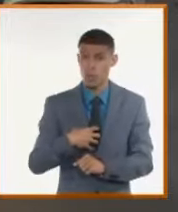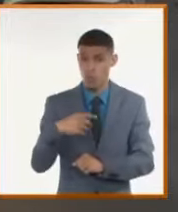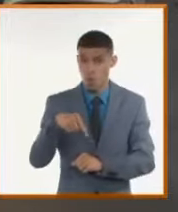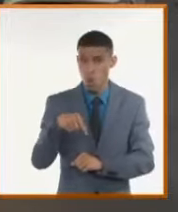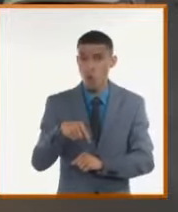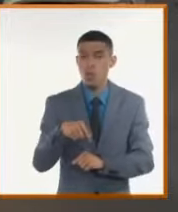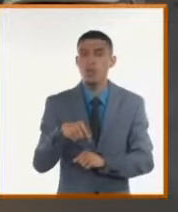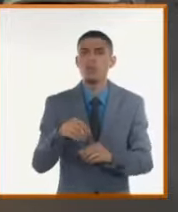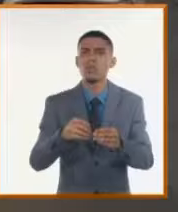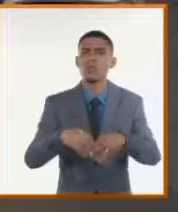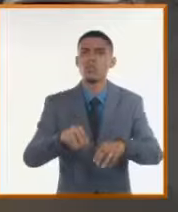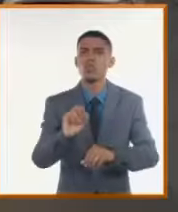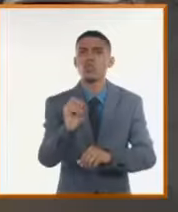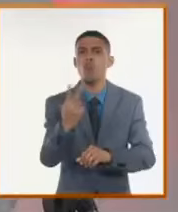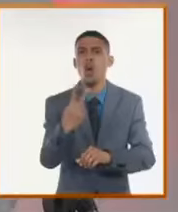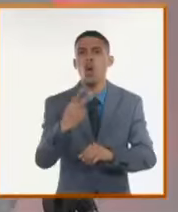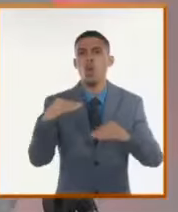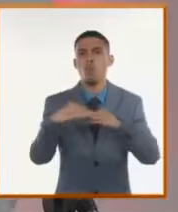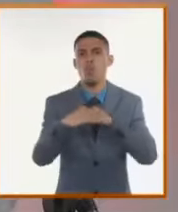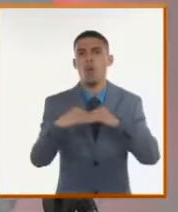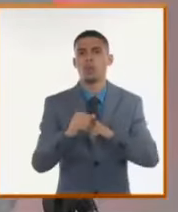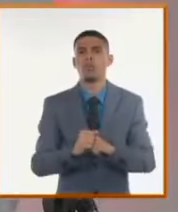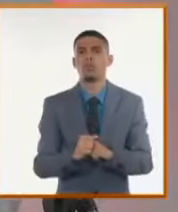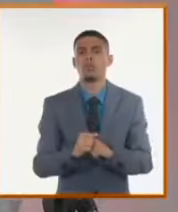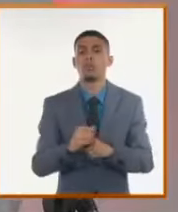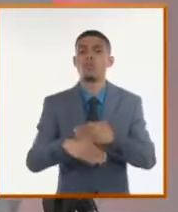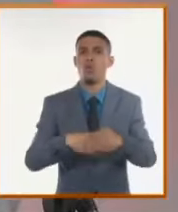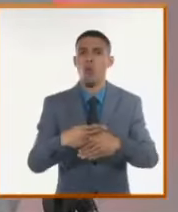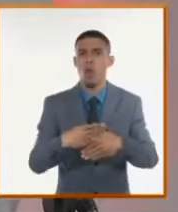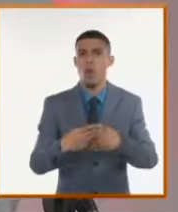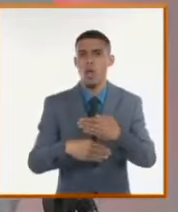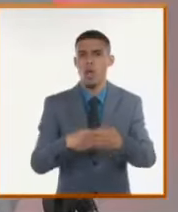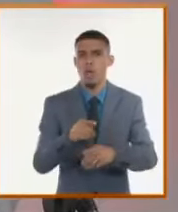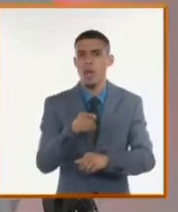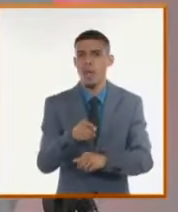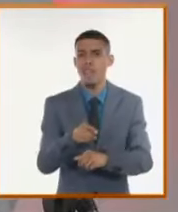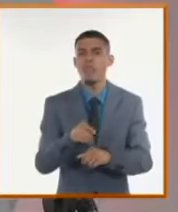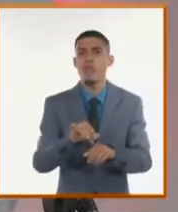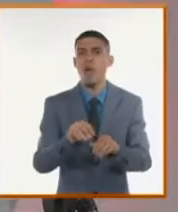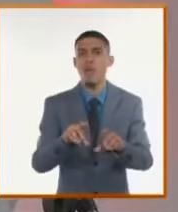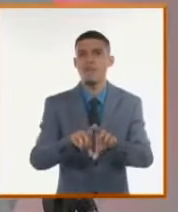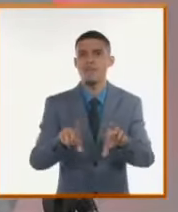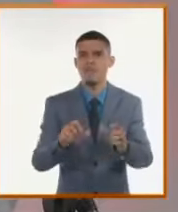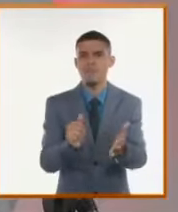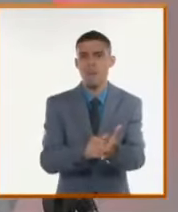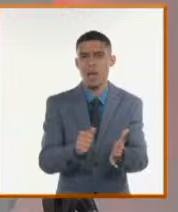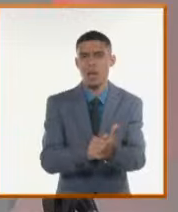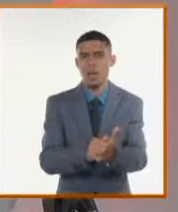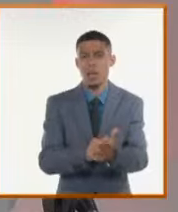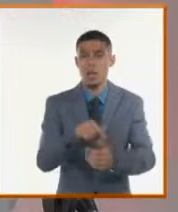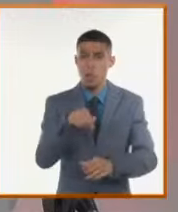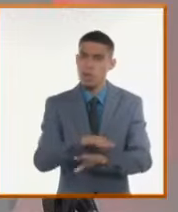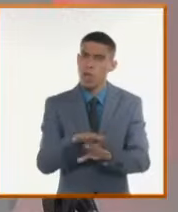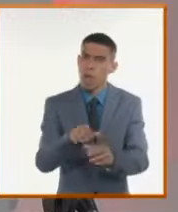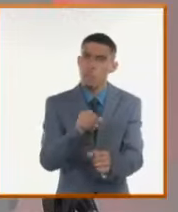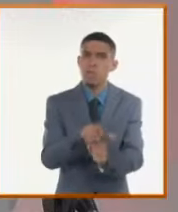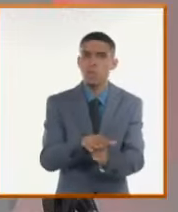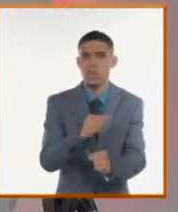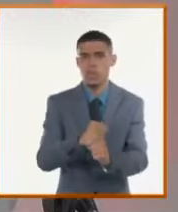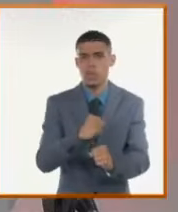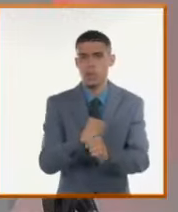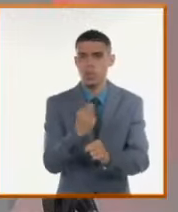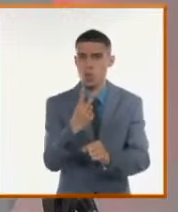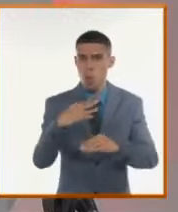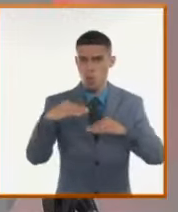problemas con problemas en las traviesas la parte superior del puente con travesa de madera que ya hoy se está trabajando en esos dos puentes y está